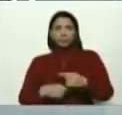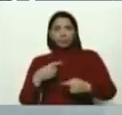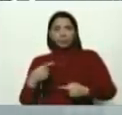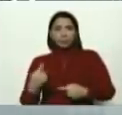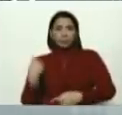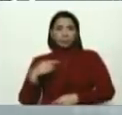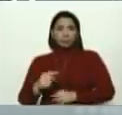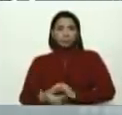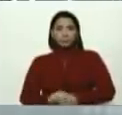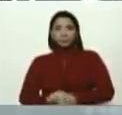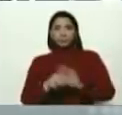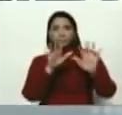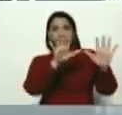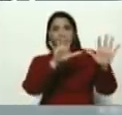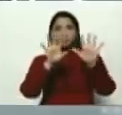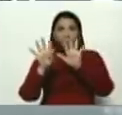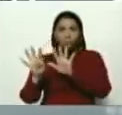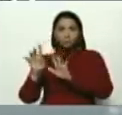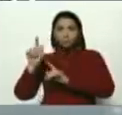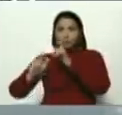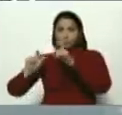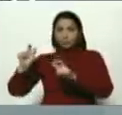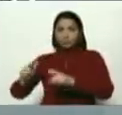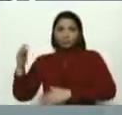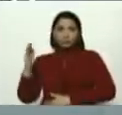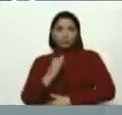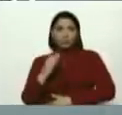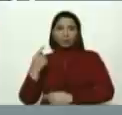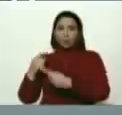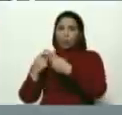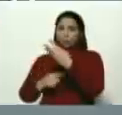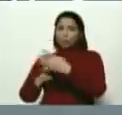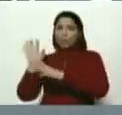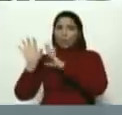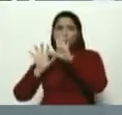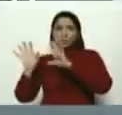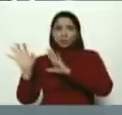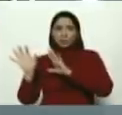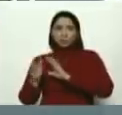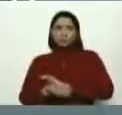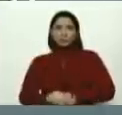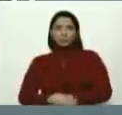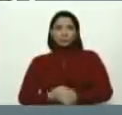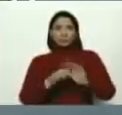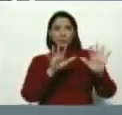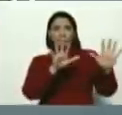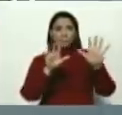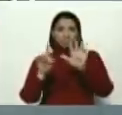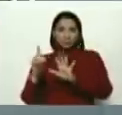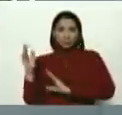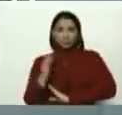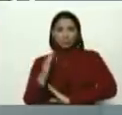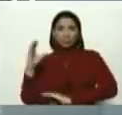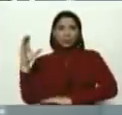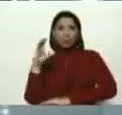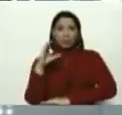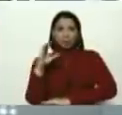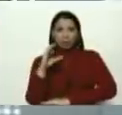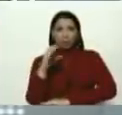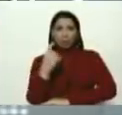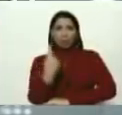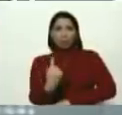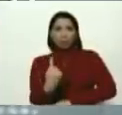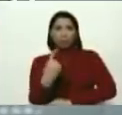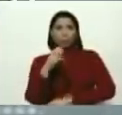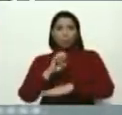presidente, los 19 casos importados y de contacto, 16 de Colombia, 1